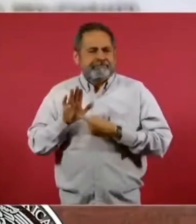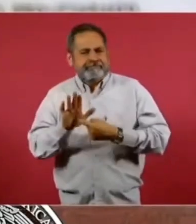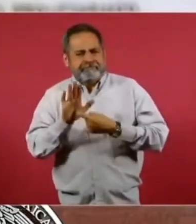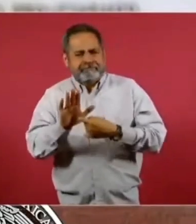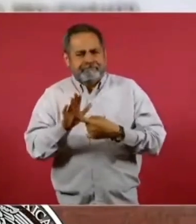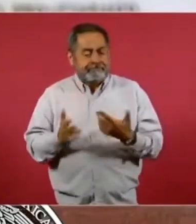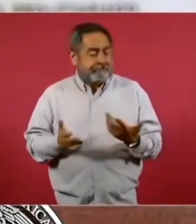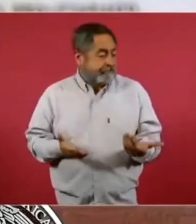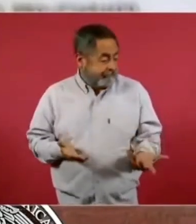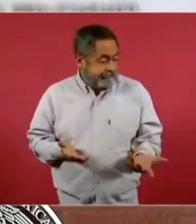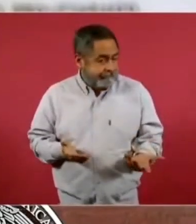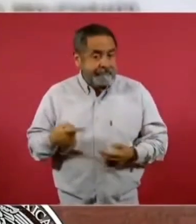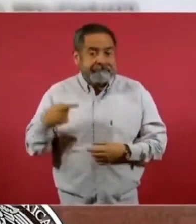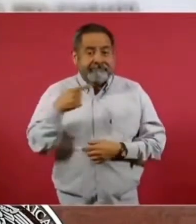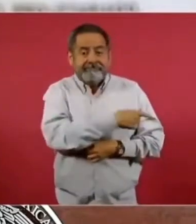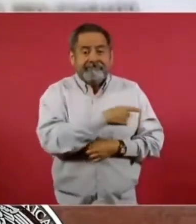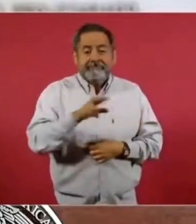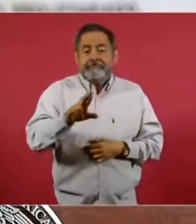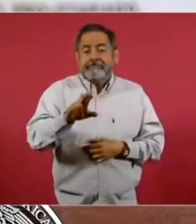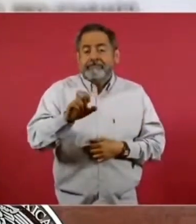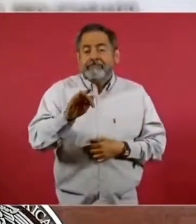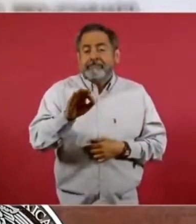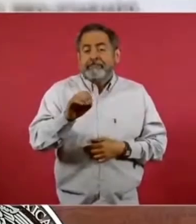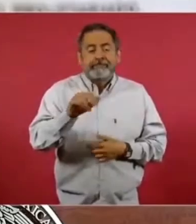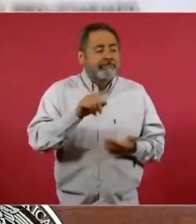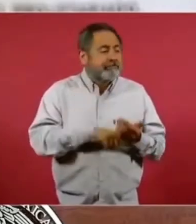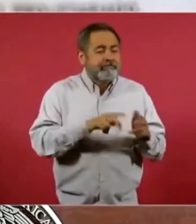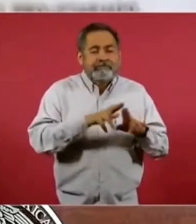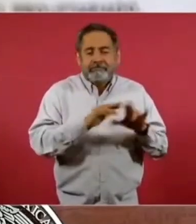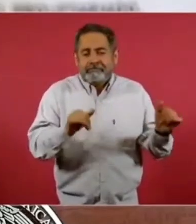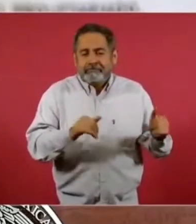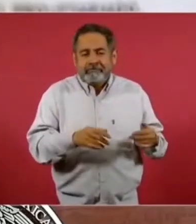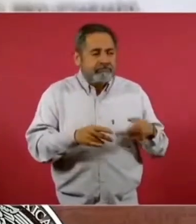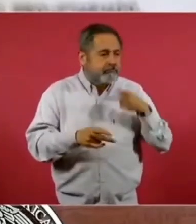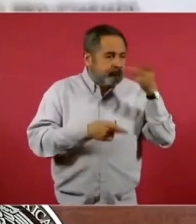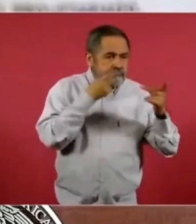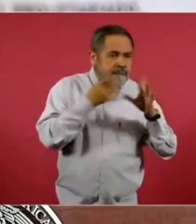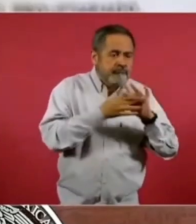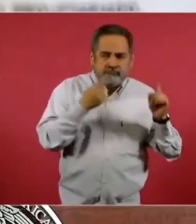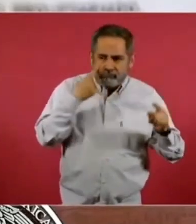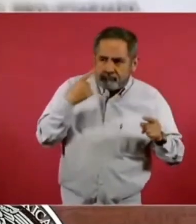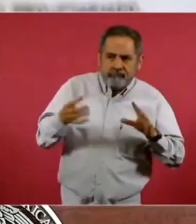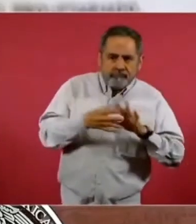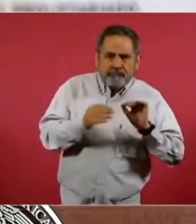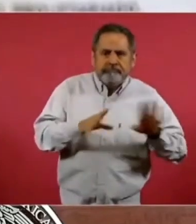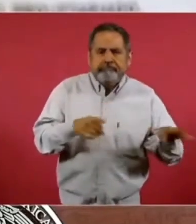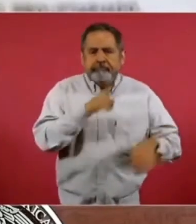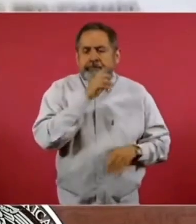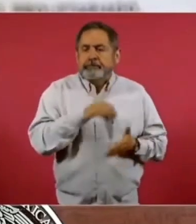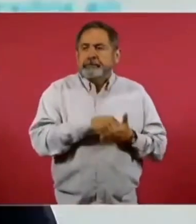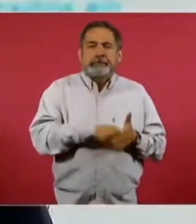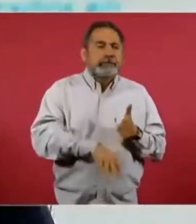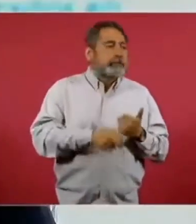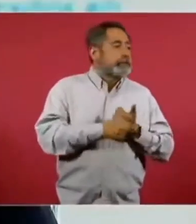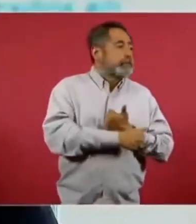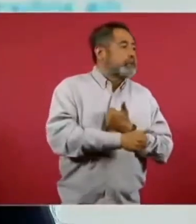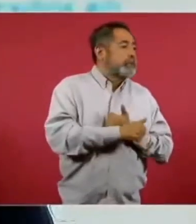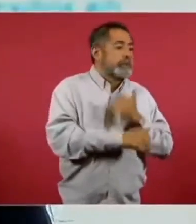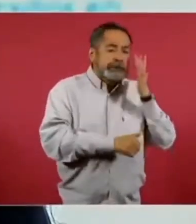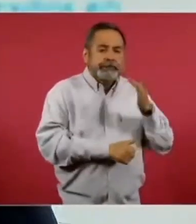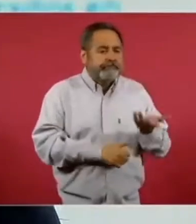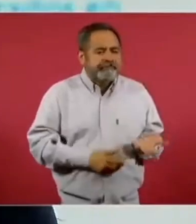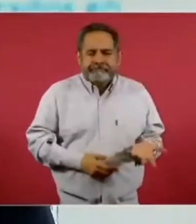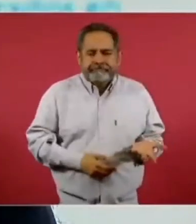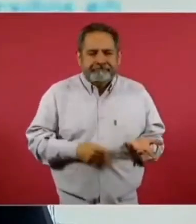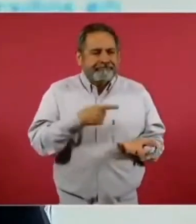miren, ni Reforma y casi ningún diario les da cobertura. Pero como se trata de golpear a